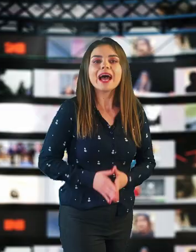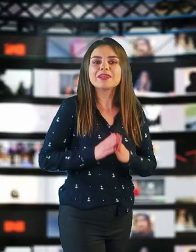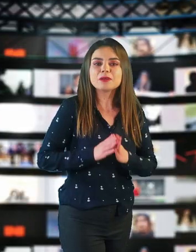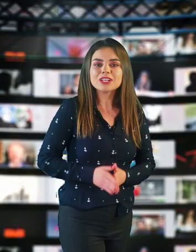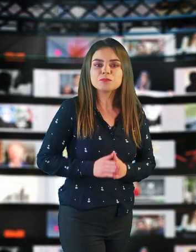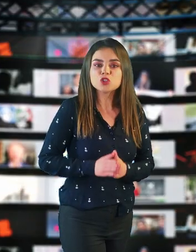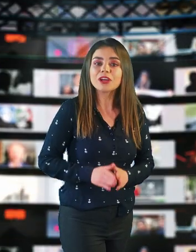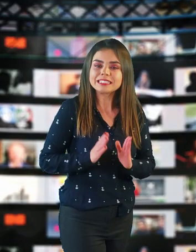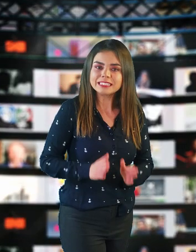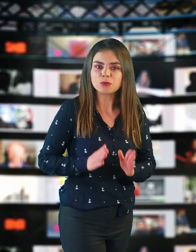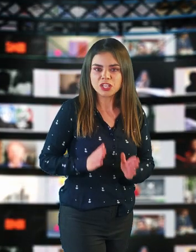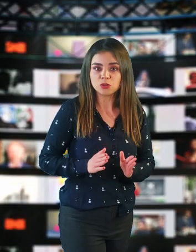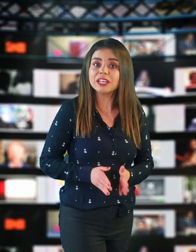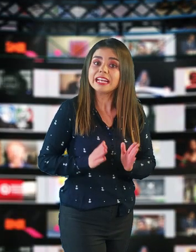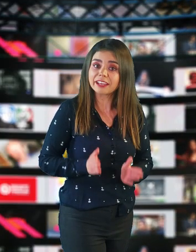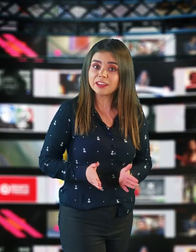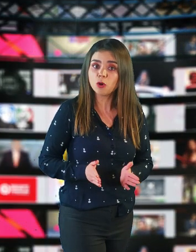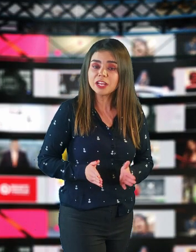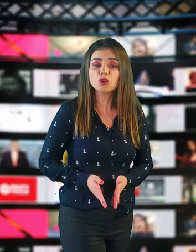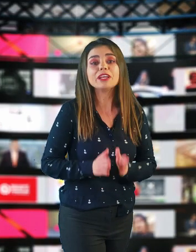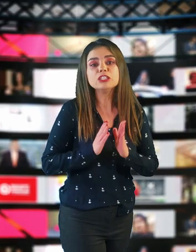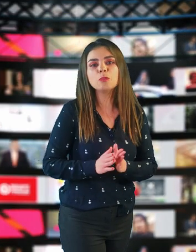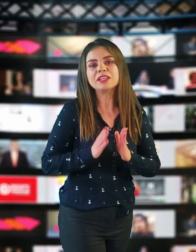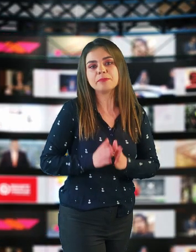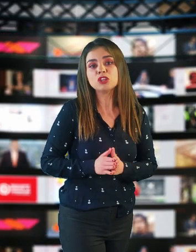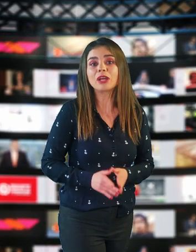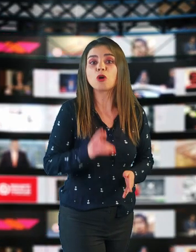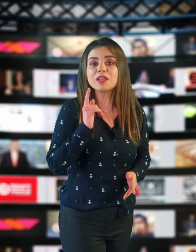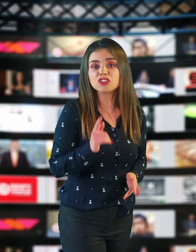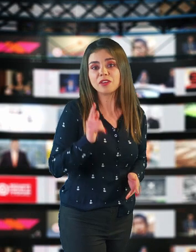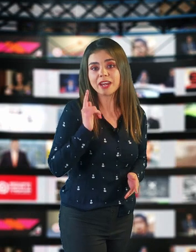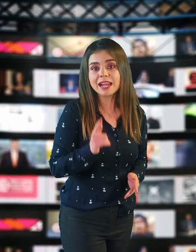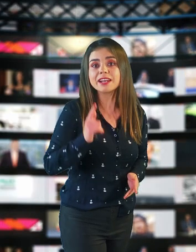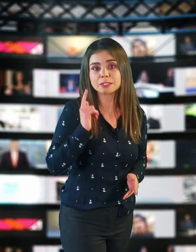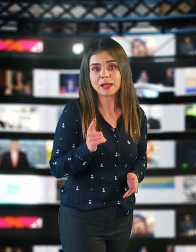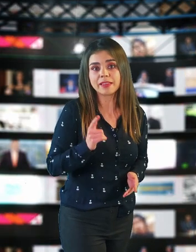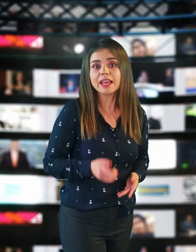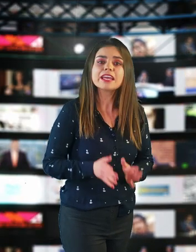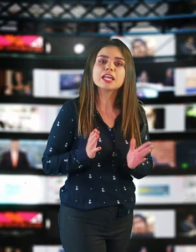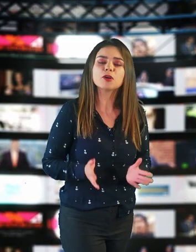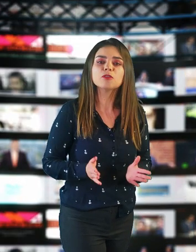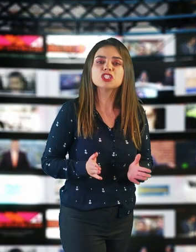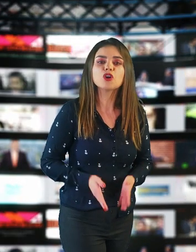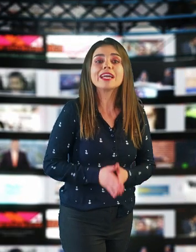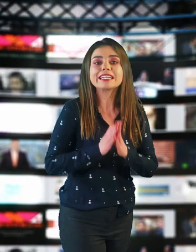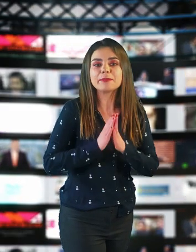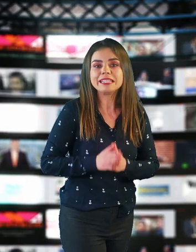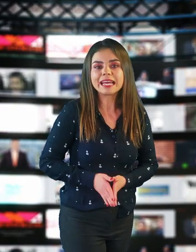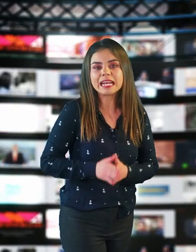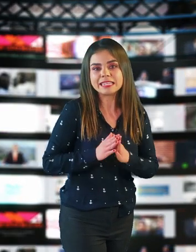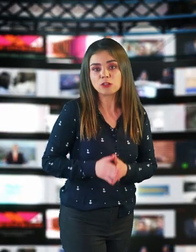presidente. Andrés Manuel respondió que sí se reunieron y la jefa de gobierno hizo un planteamiento que el gobierno federal respalda y el propósito